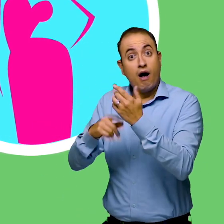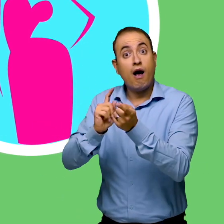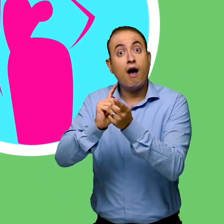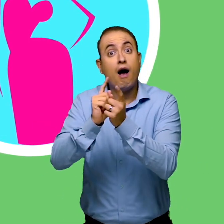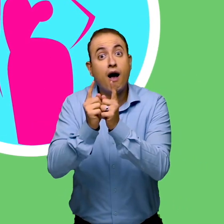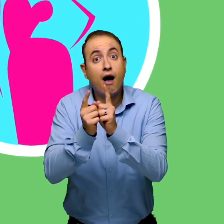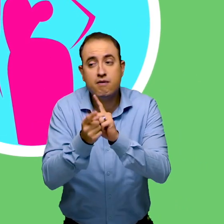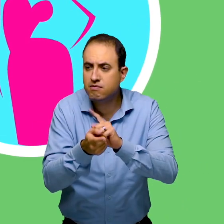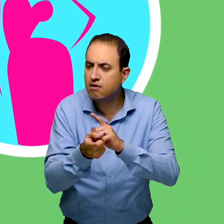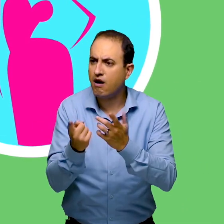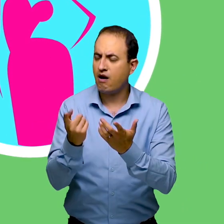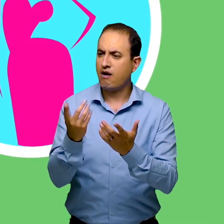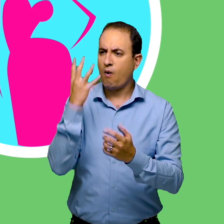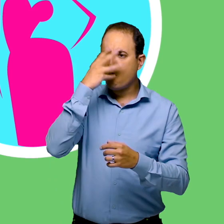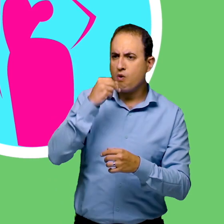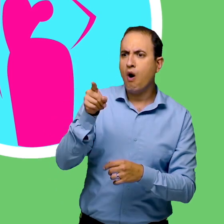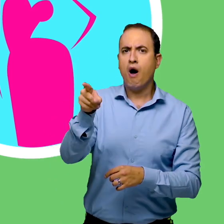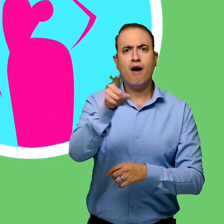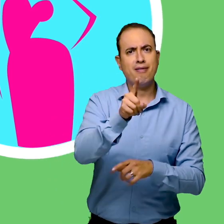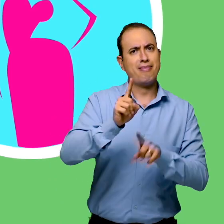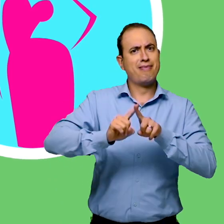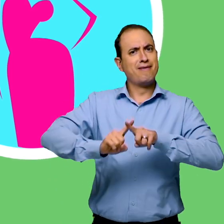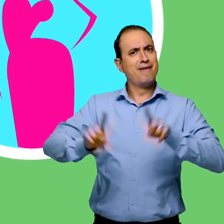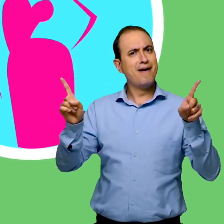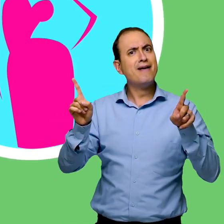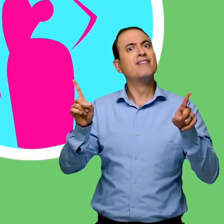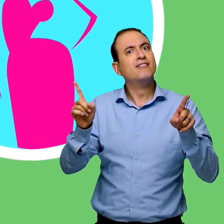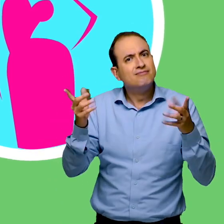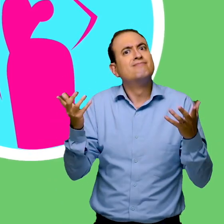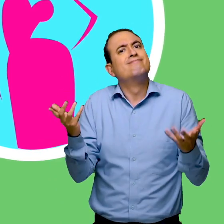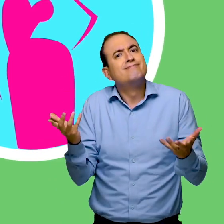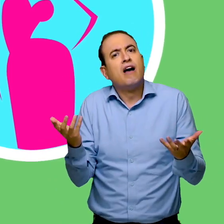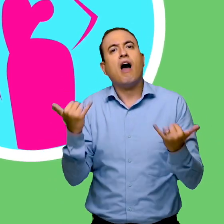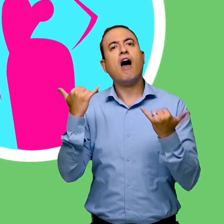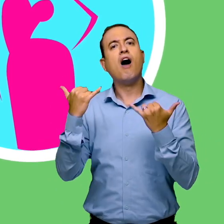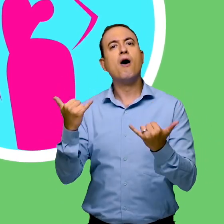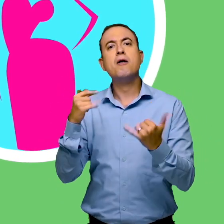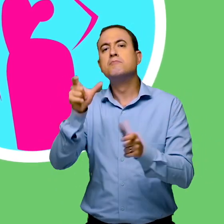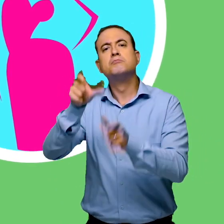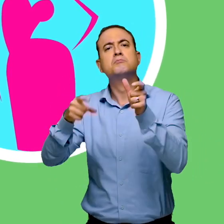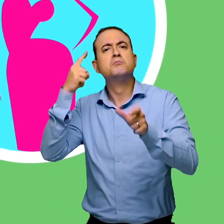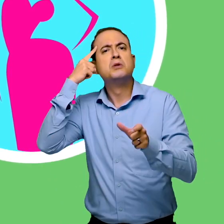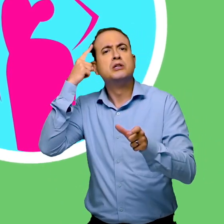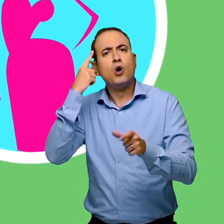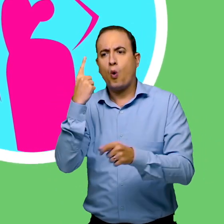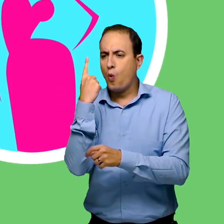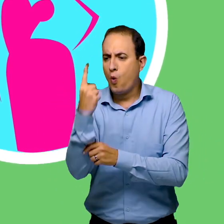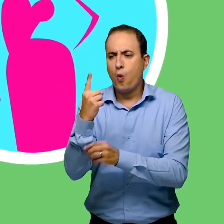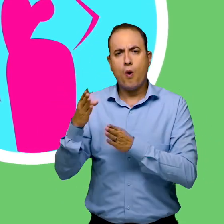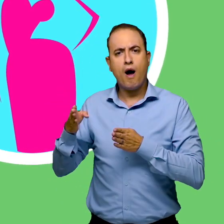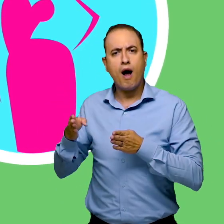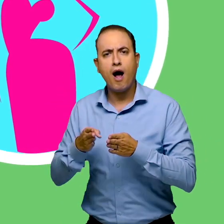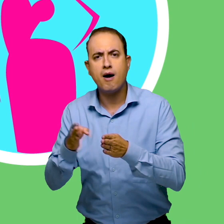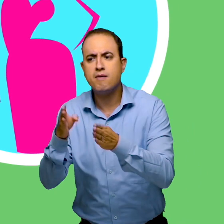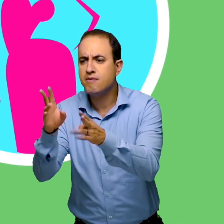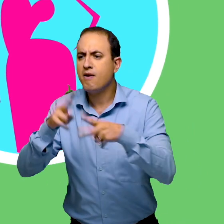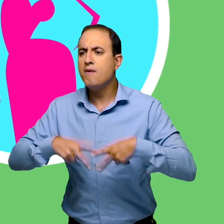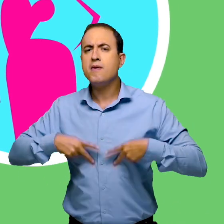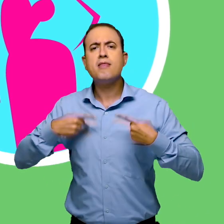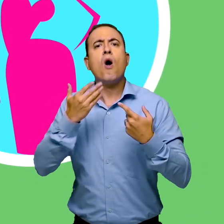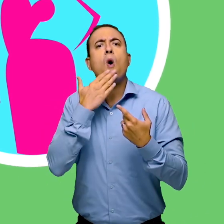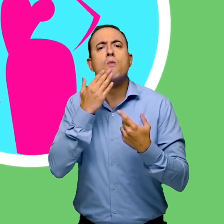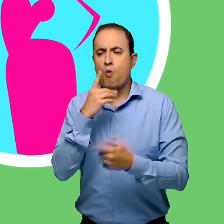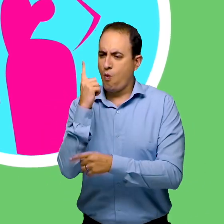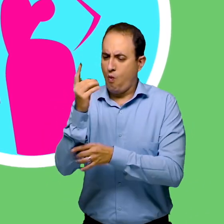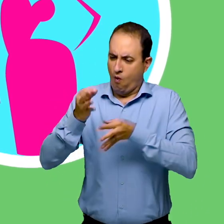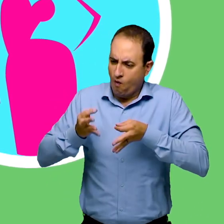las relaciones, la belleza o las personas se alejan de la realidad. Esto genera estereotipos que, aunque no parezca, también